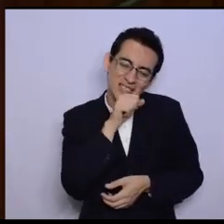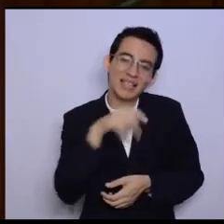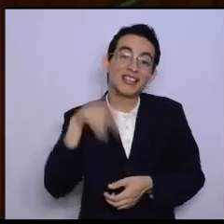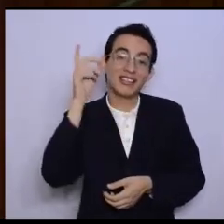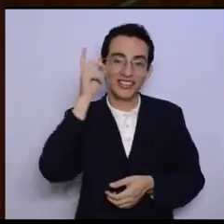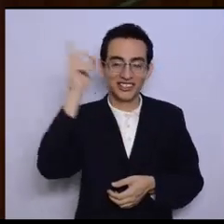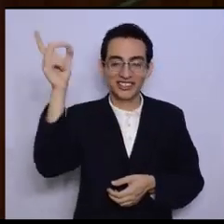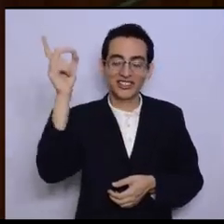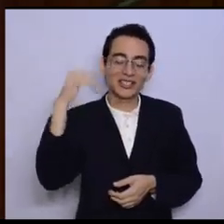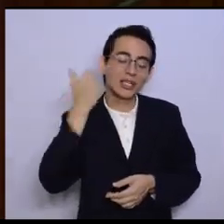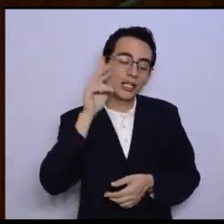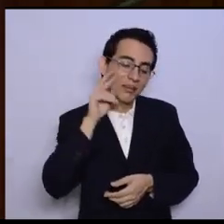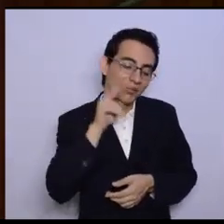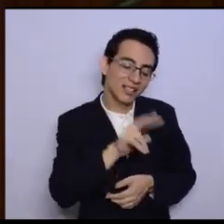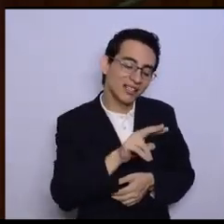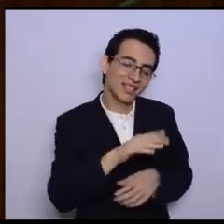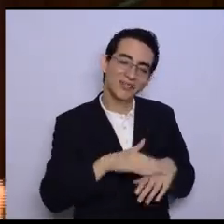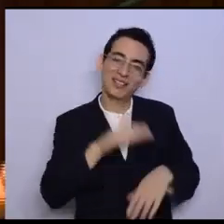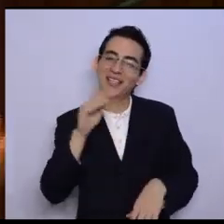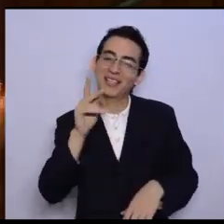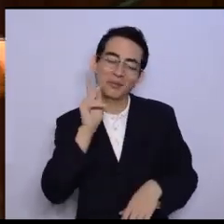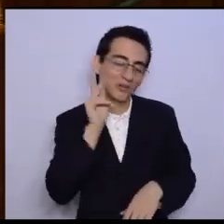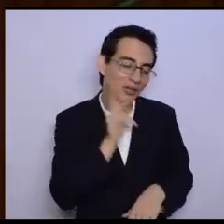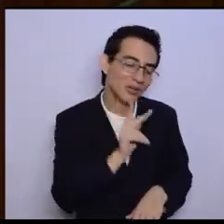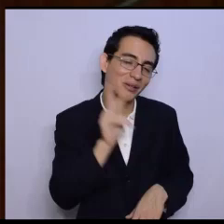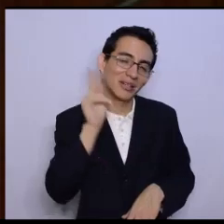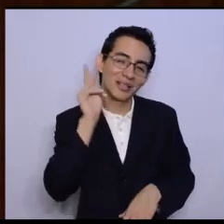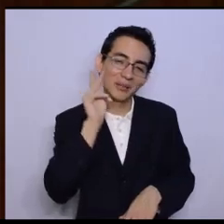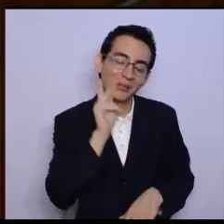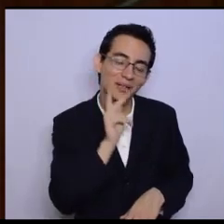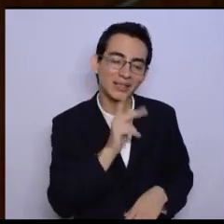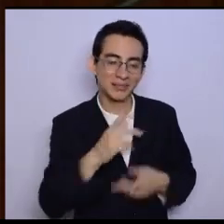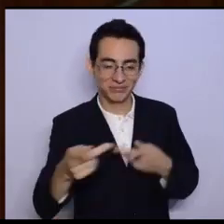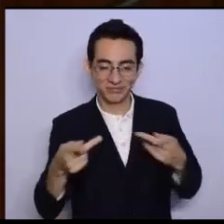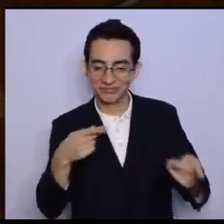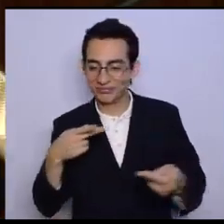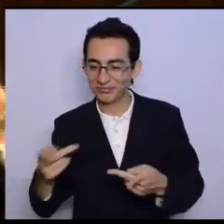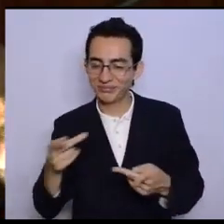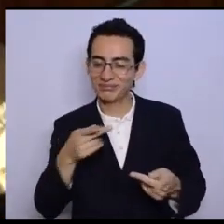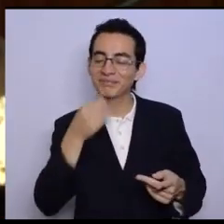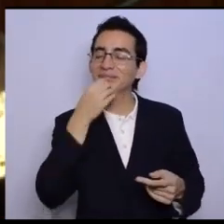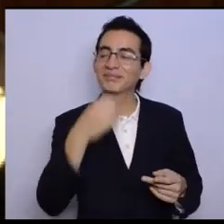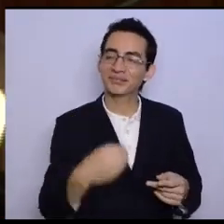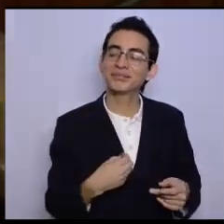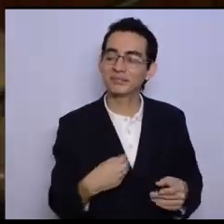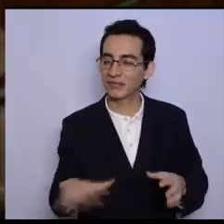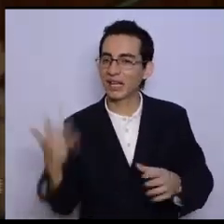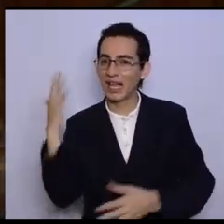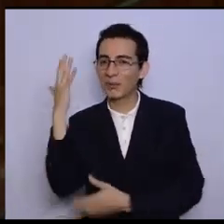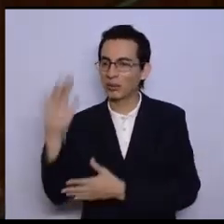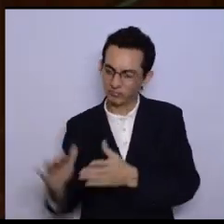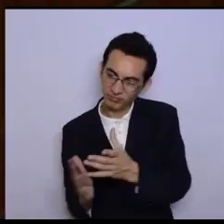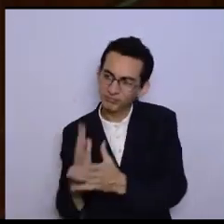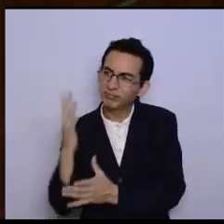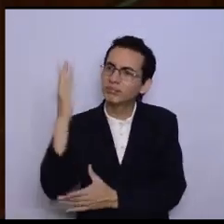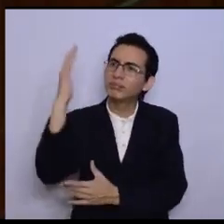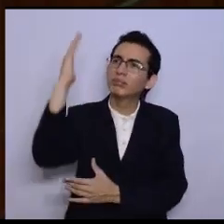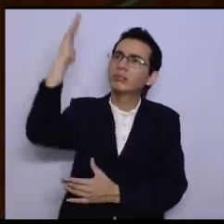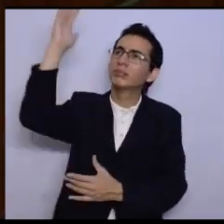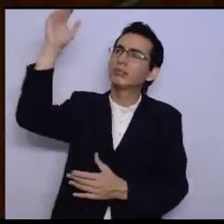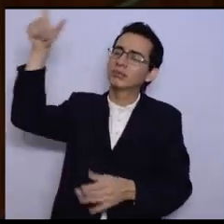idea es esta, que creció rápido y le dio sombra y